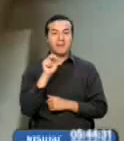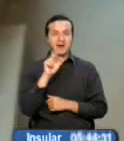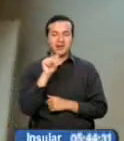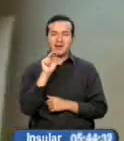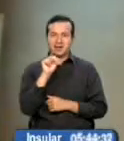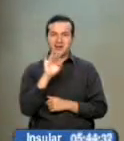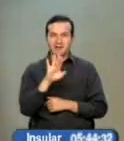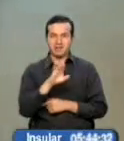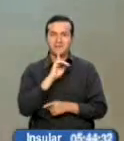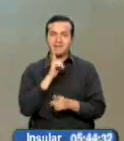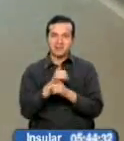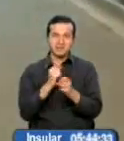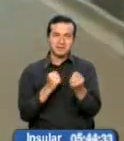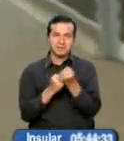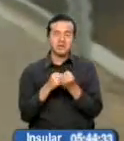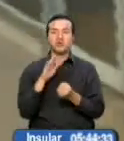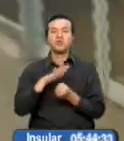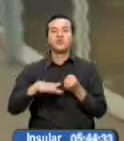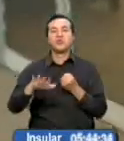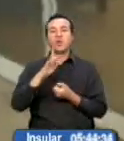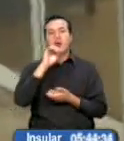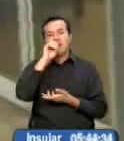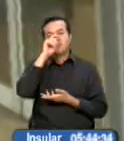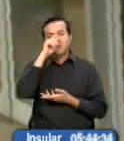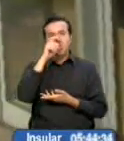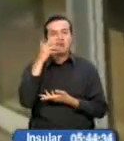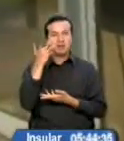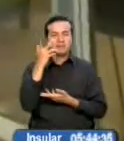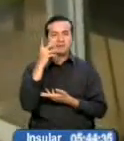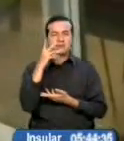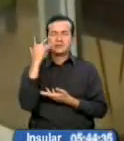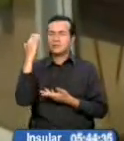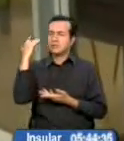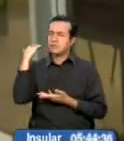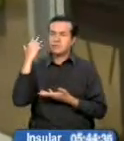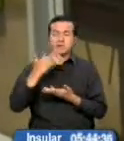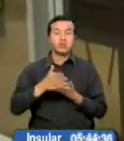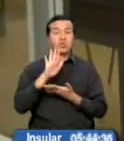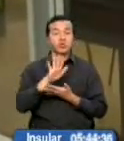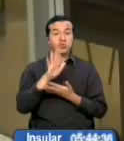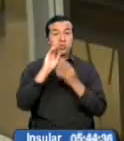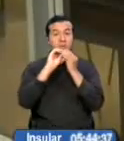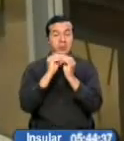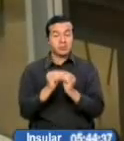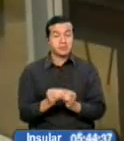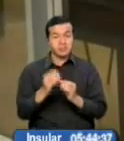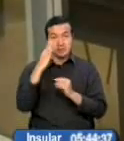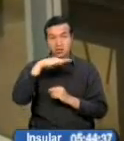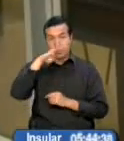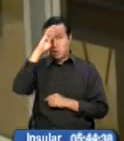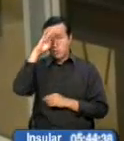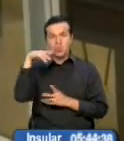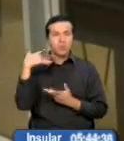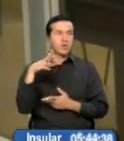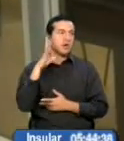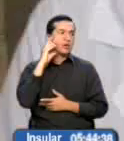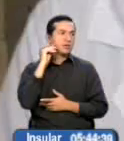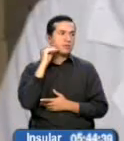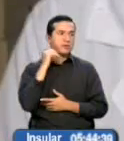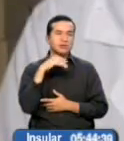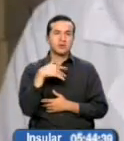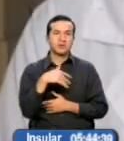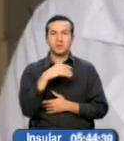de las beneficiadas. Ella es de Azogues y durante los últimos años se ha formado en La Habana. Realmente ha sido una experiencia